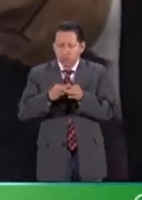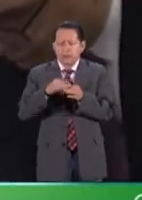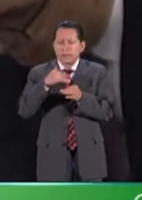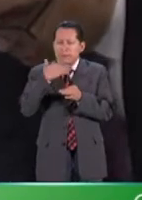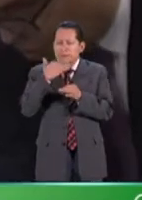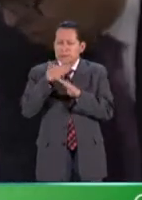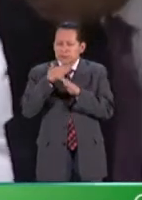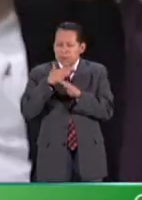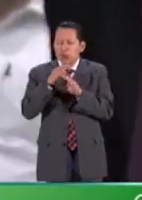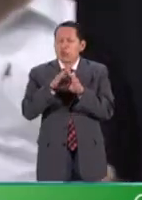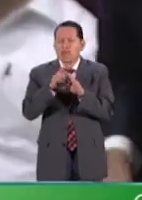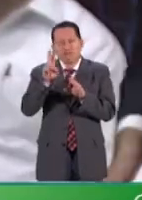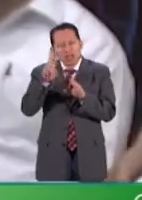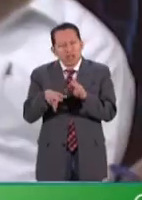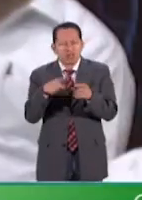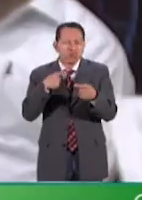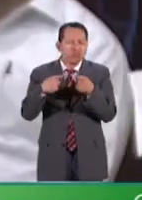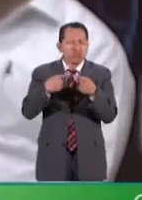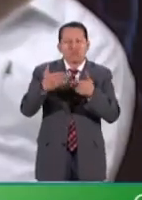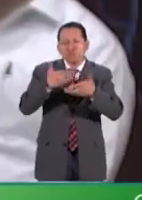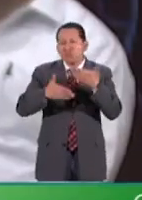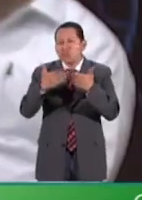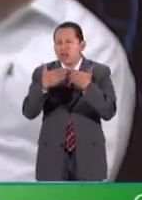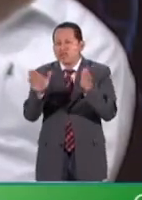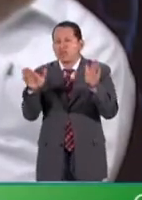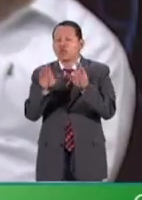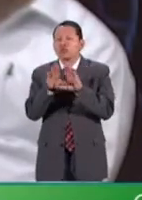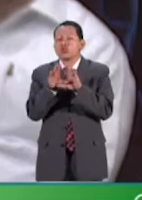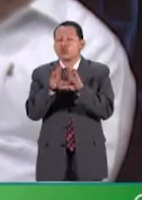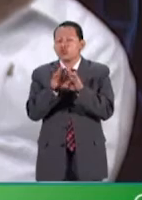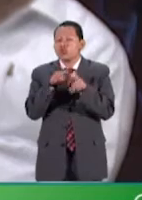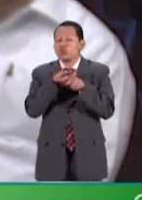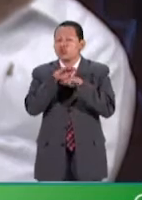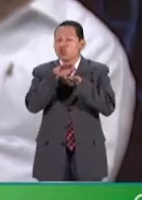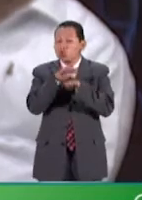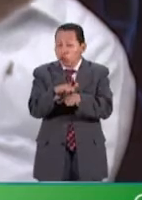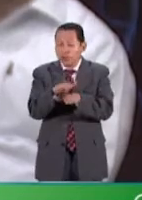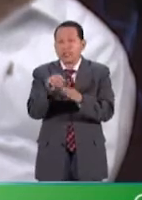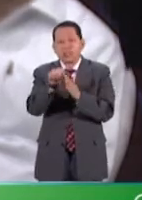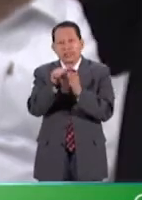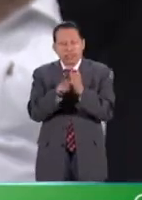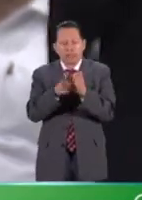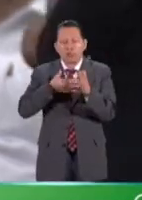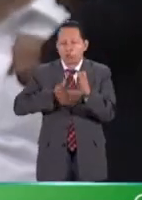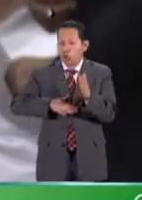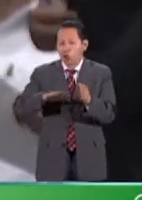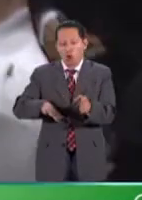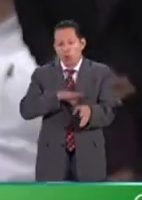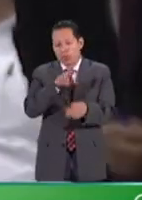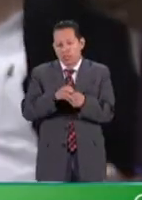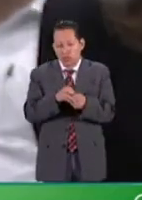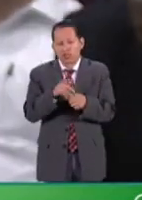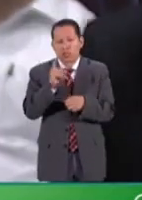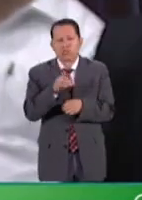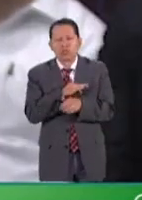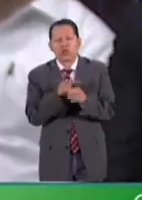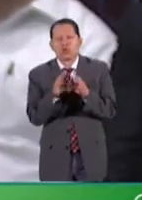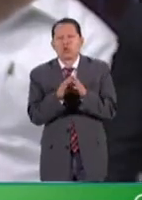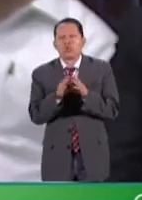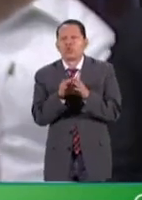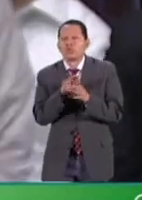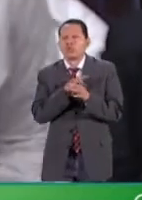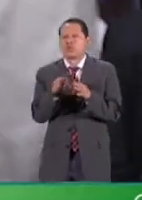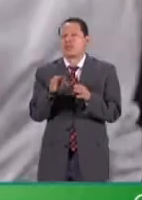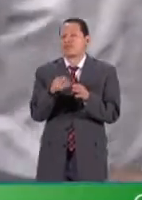un verdadero diálogo plural y abierto sobre el sistema de justicia en su conjunto. Estaríamos hablando de cómo prevenir